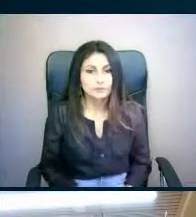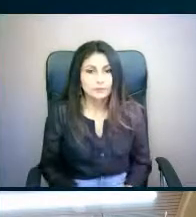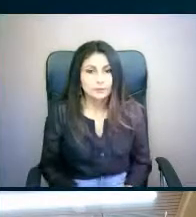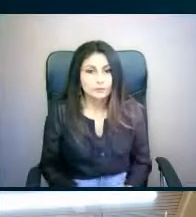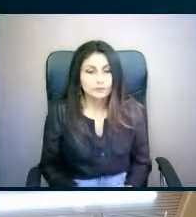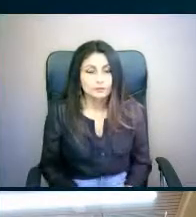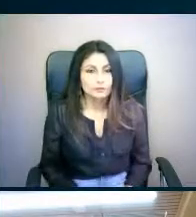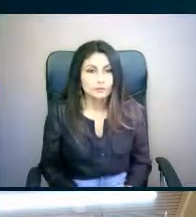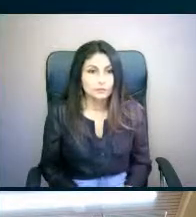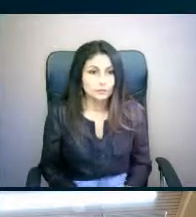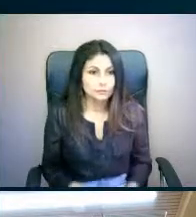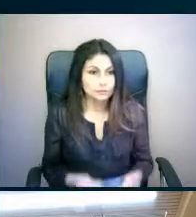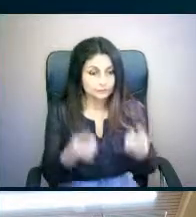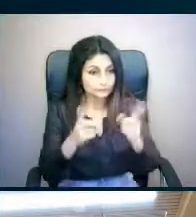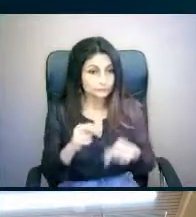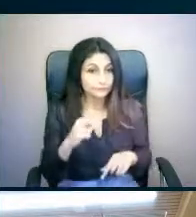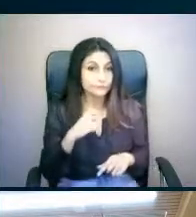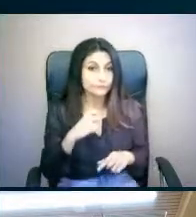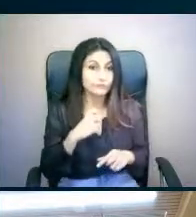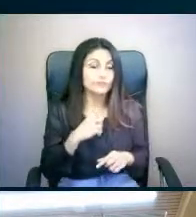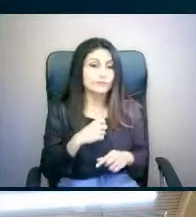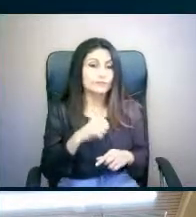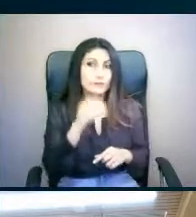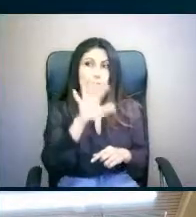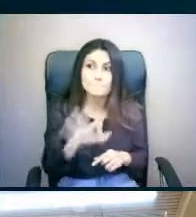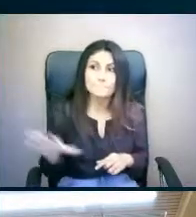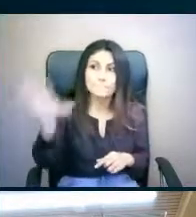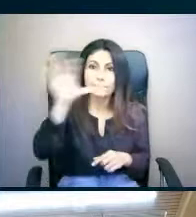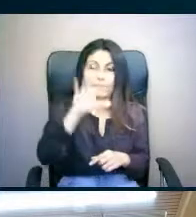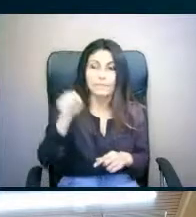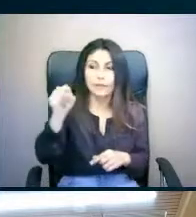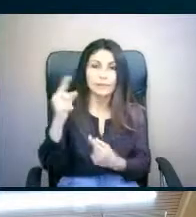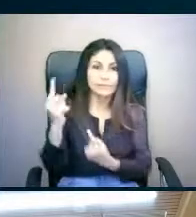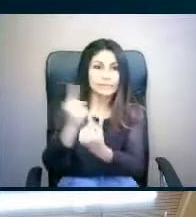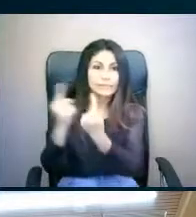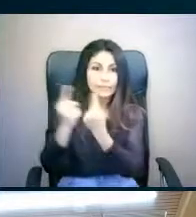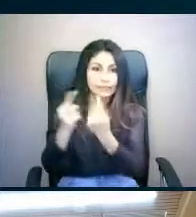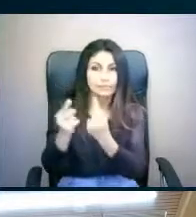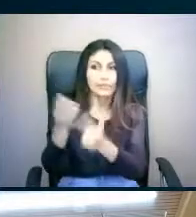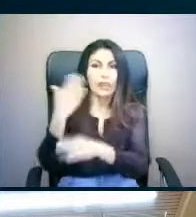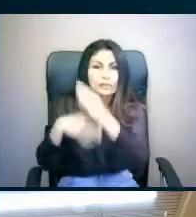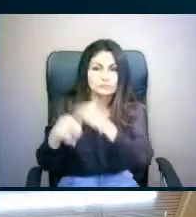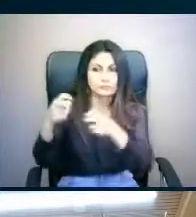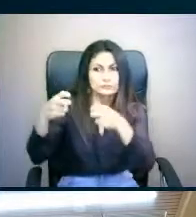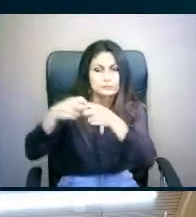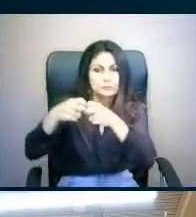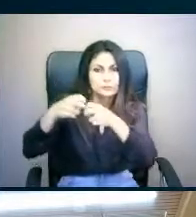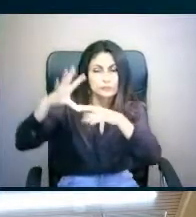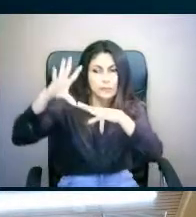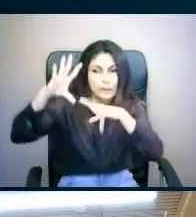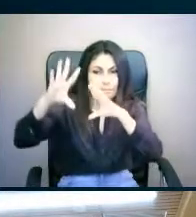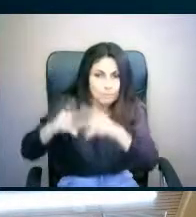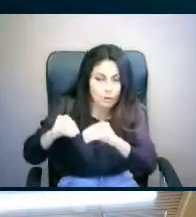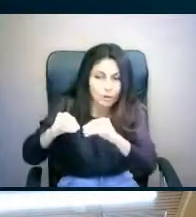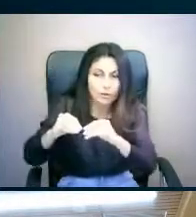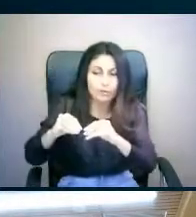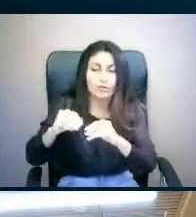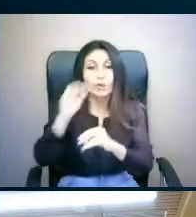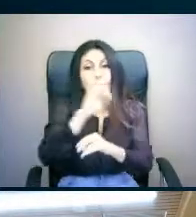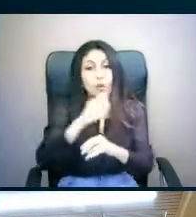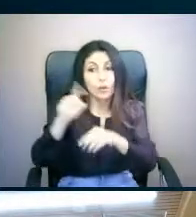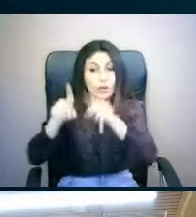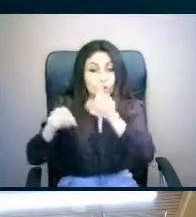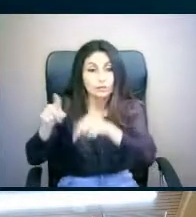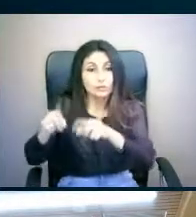Tenemos también los mapas de clientes compensados, que nos permite conocer la ubicación geográfica de los clientes que se sobrepasaron de los límites